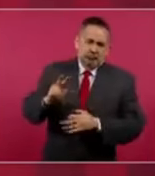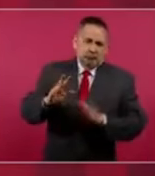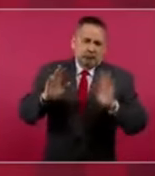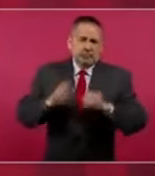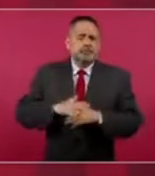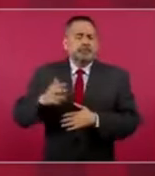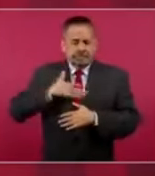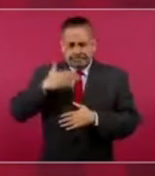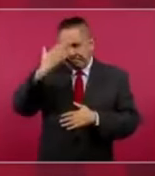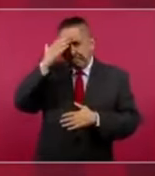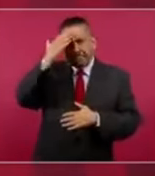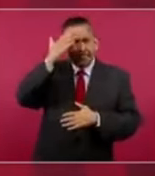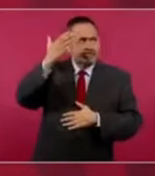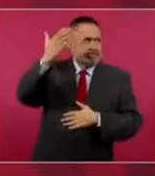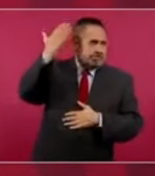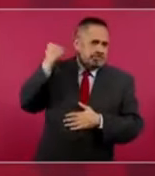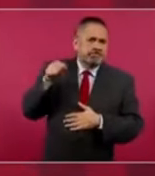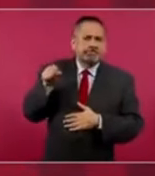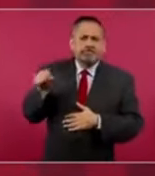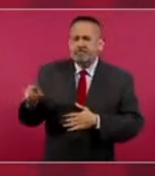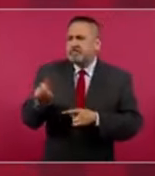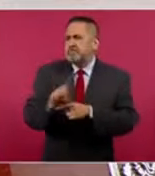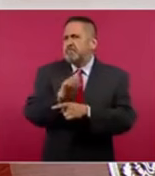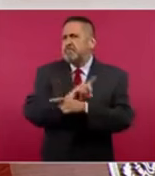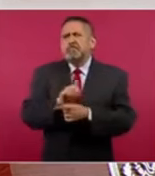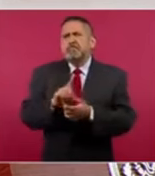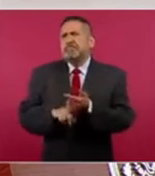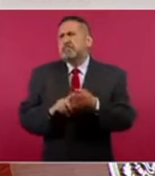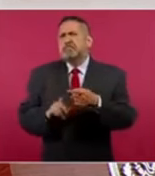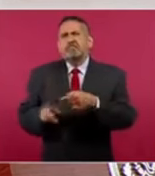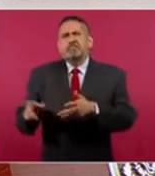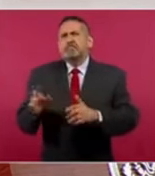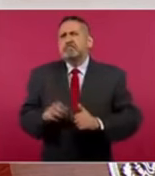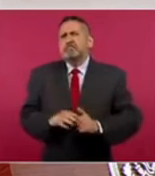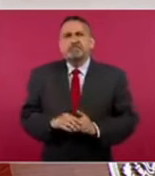Yo la conozco a ella de hace